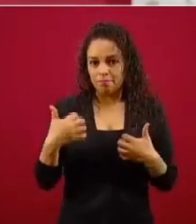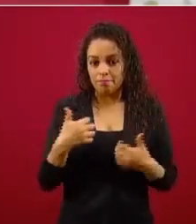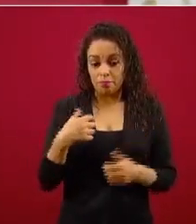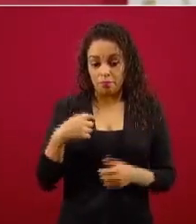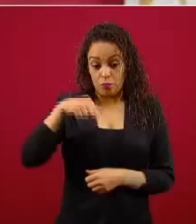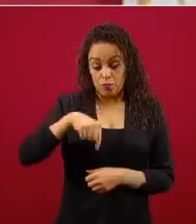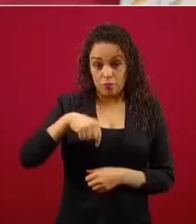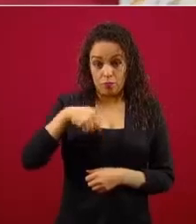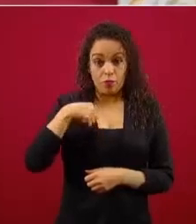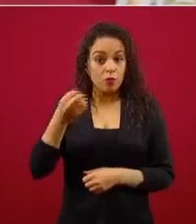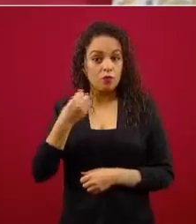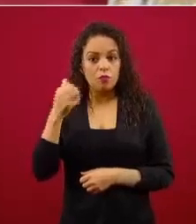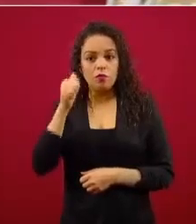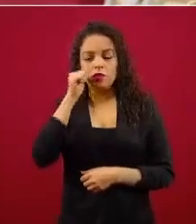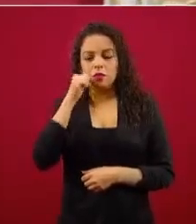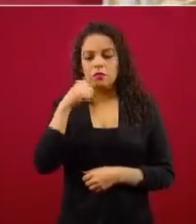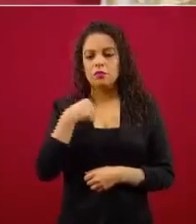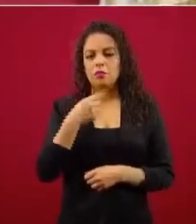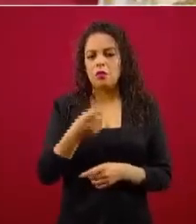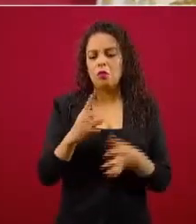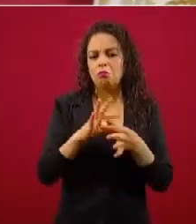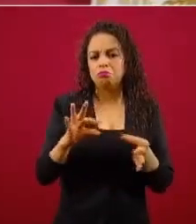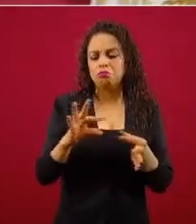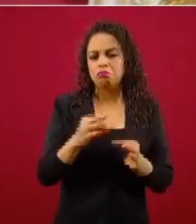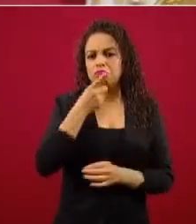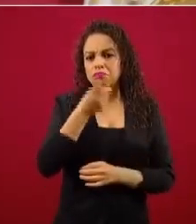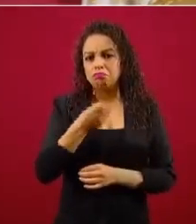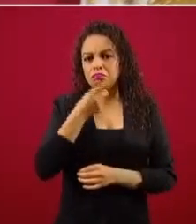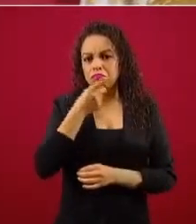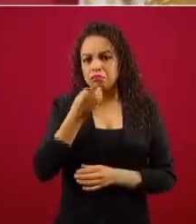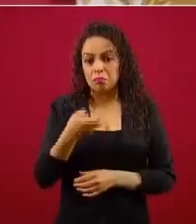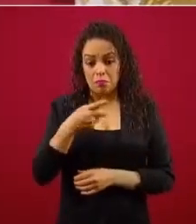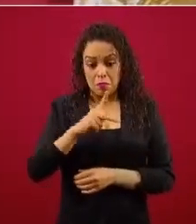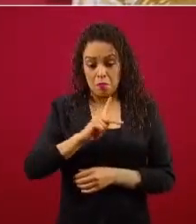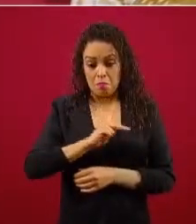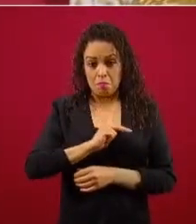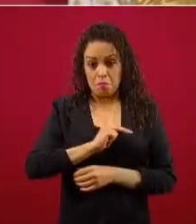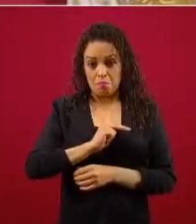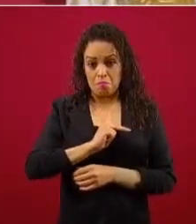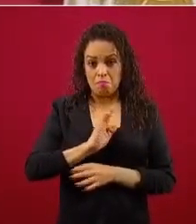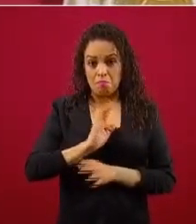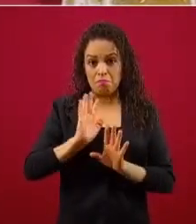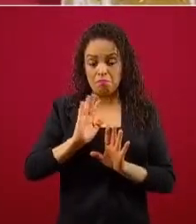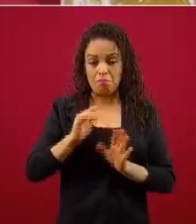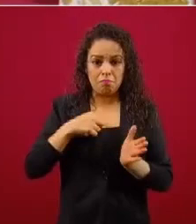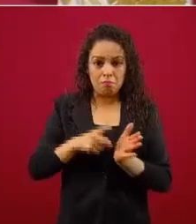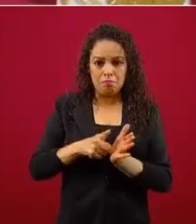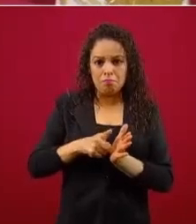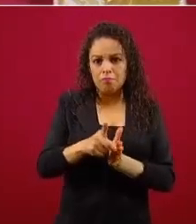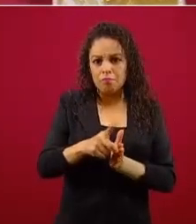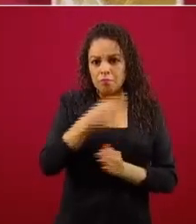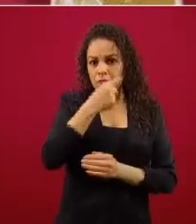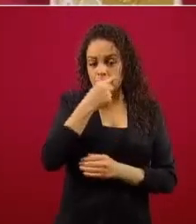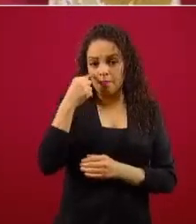pero pues eso es el uso de mis facultades, de mis derechos.